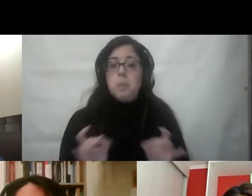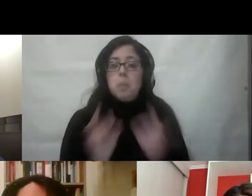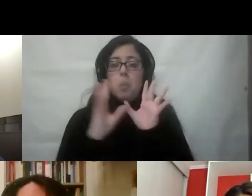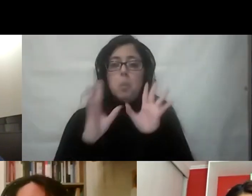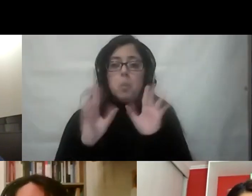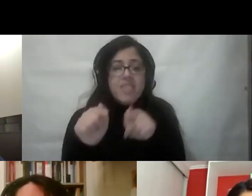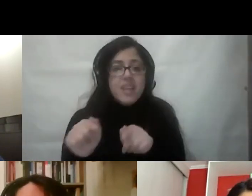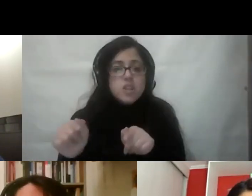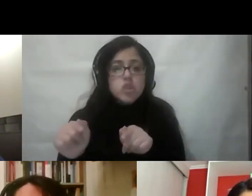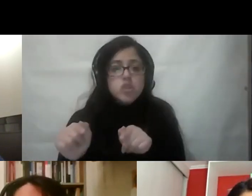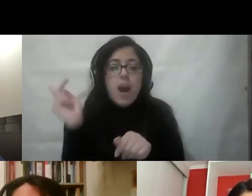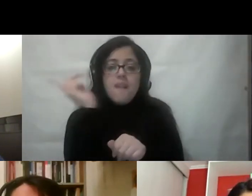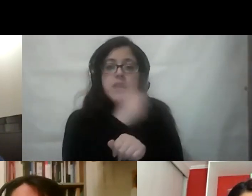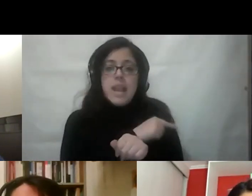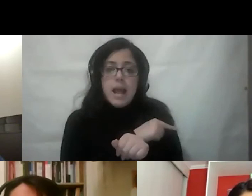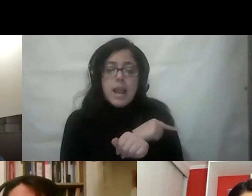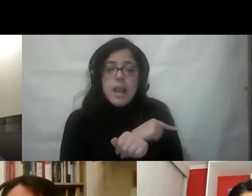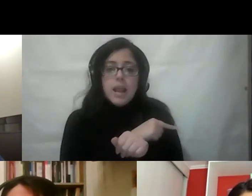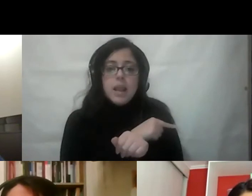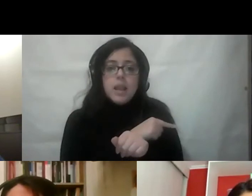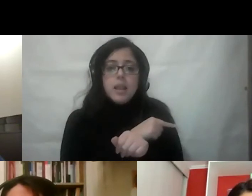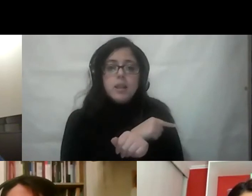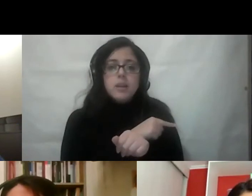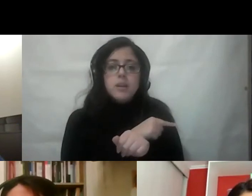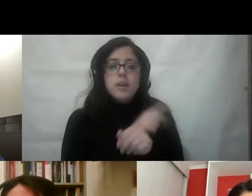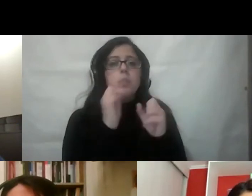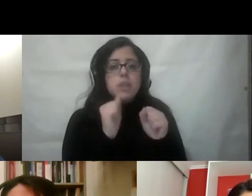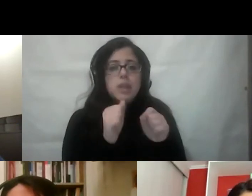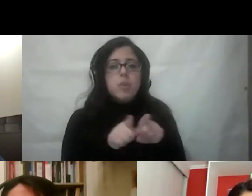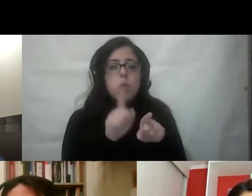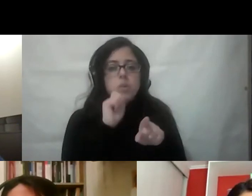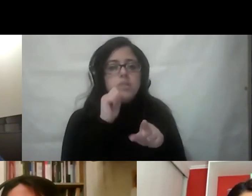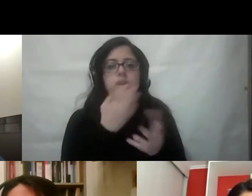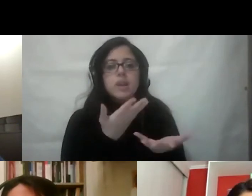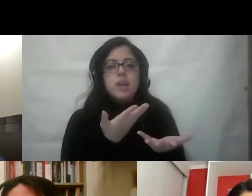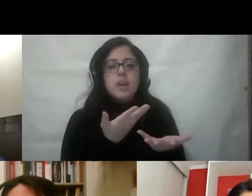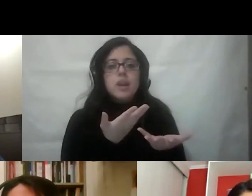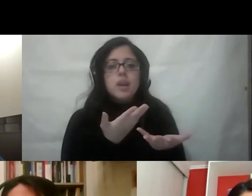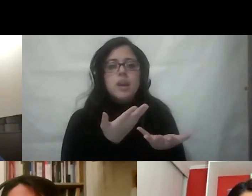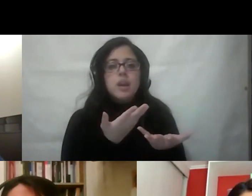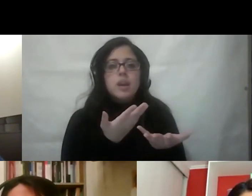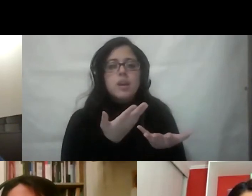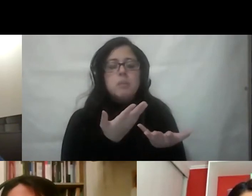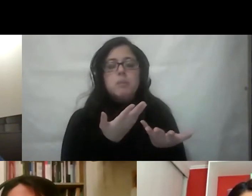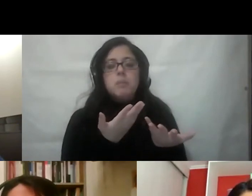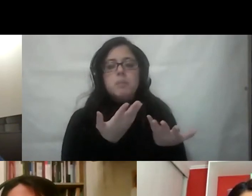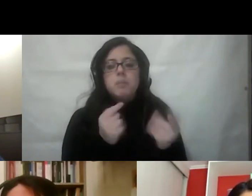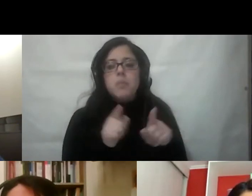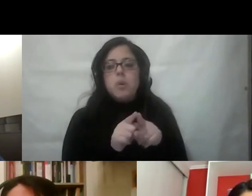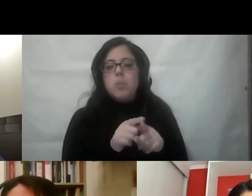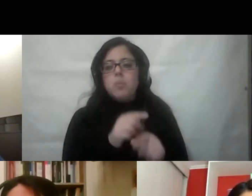de eso, al final del día, vamos a tener un poquito un gusto menos amargo en la